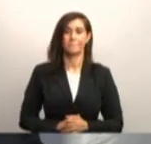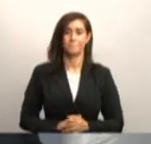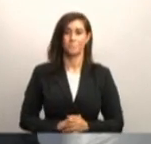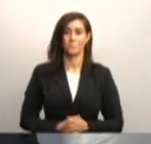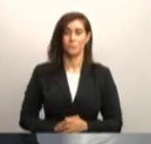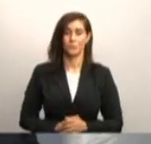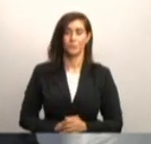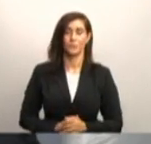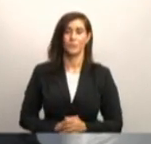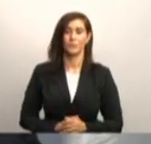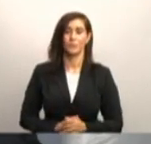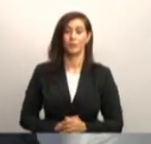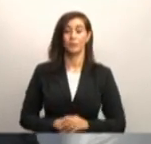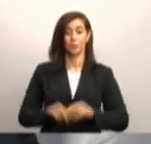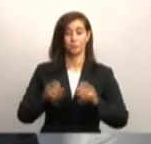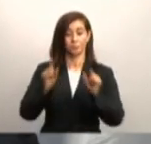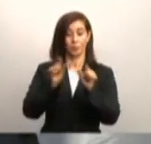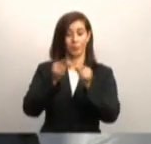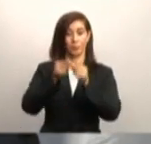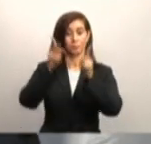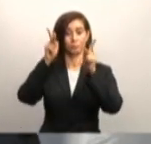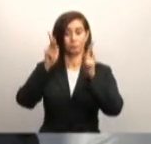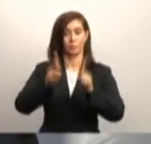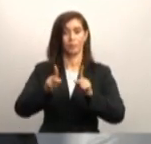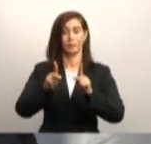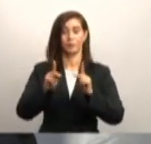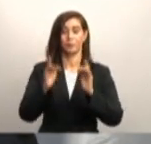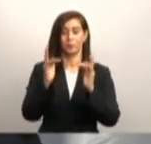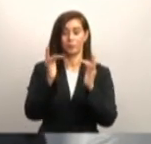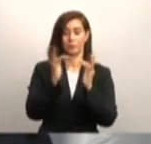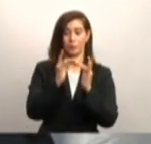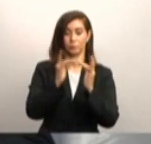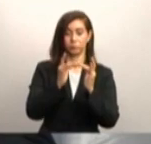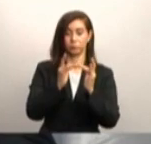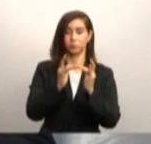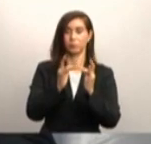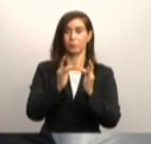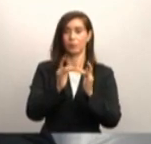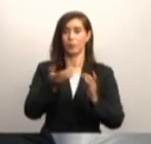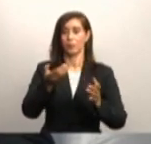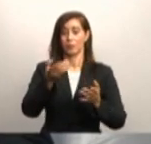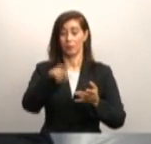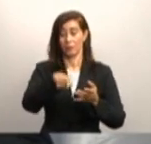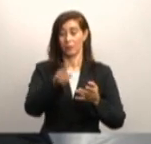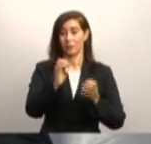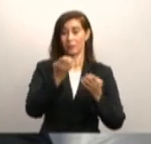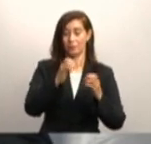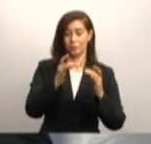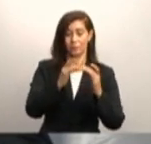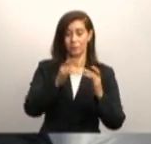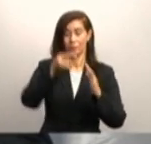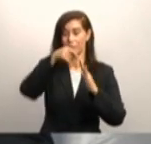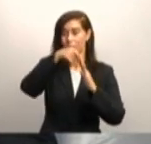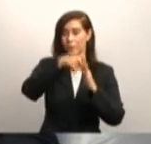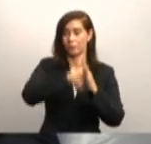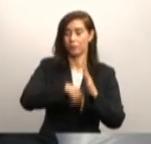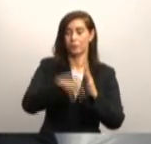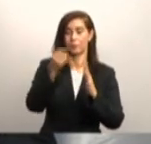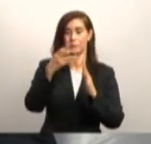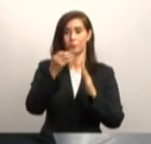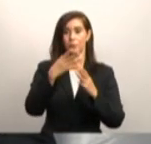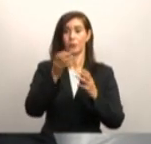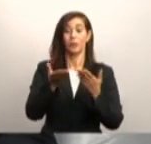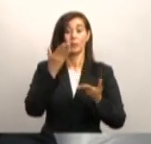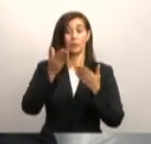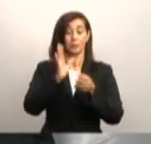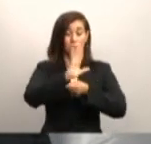están en UCI, si ha habido complicación de alguien que tenga un asma, por ejemplo, y que